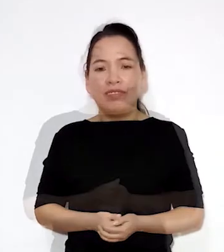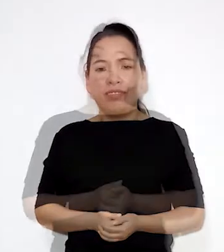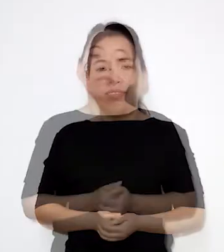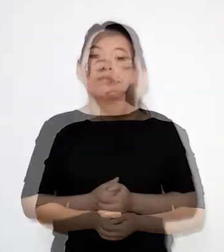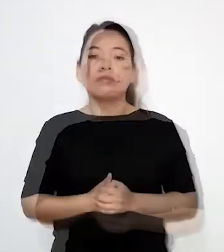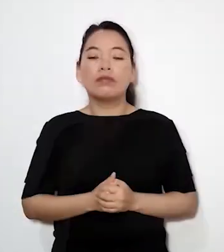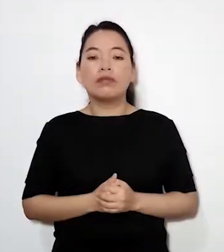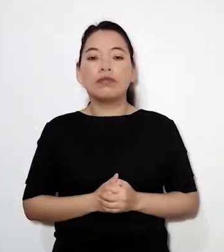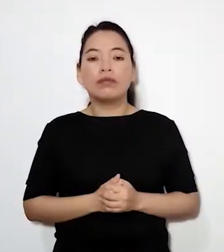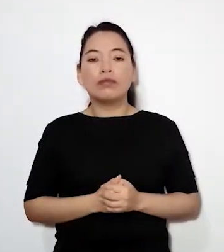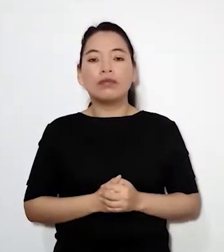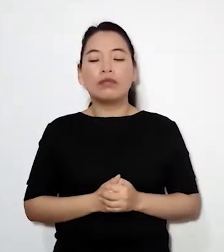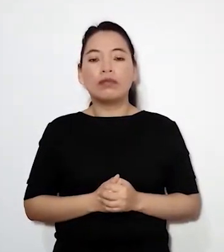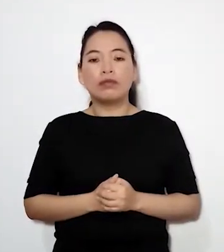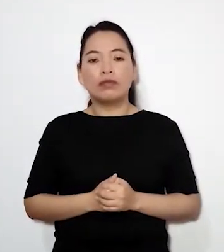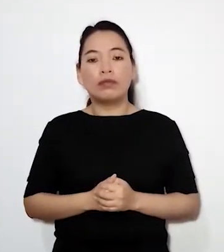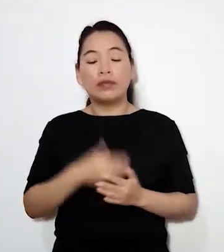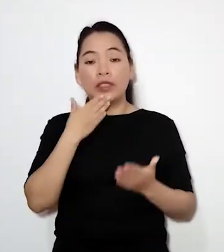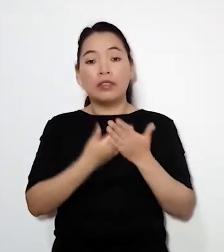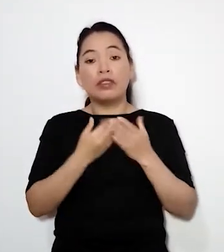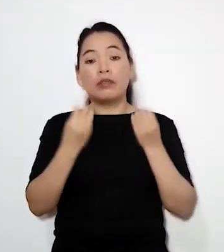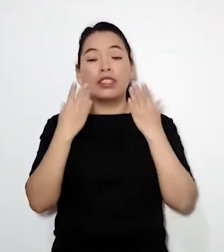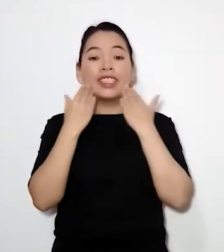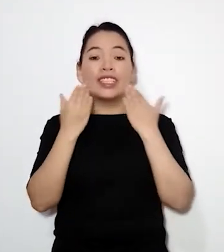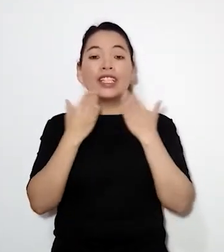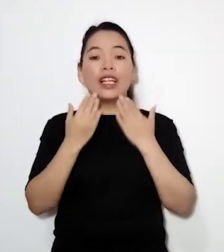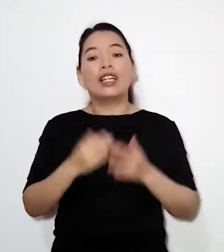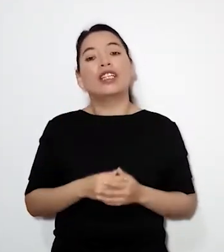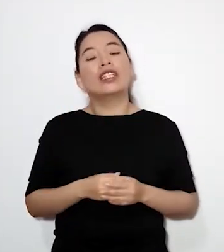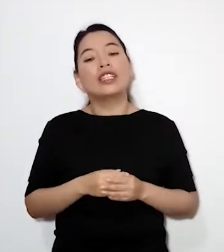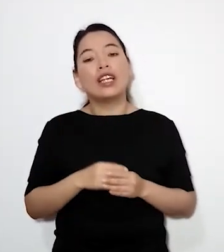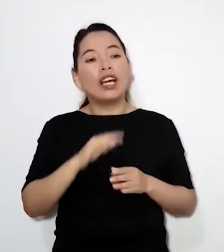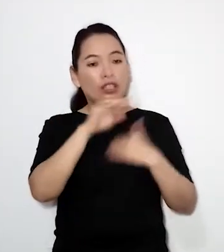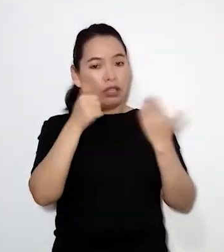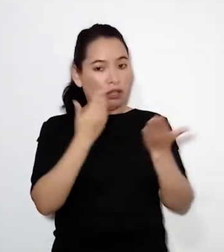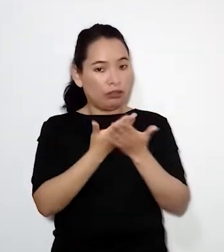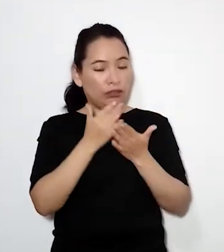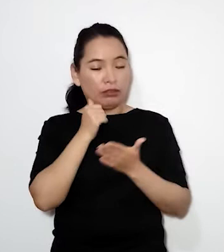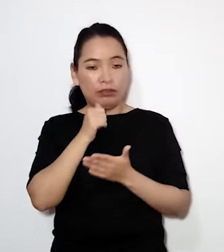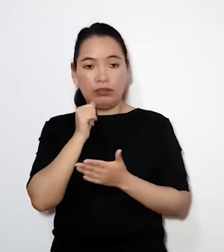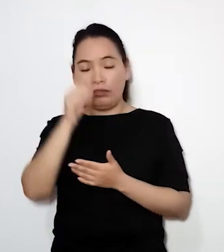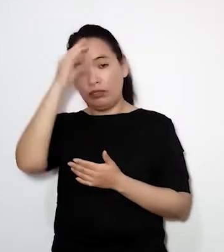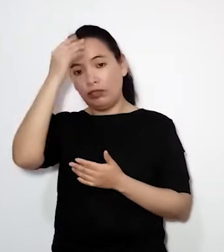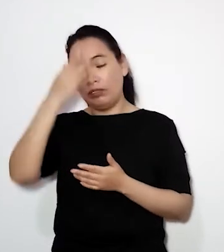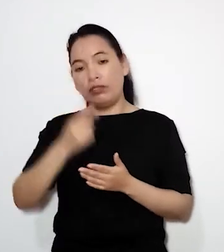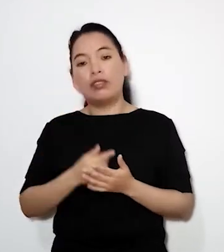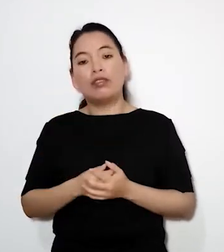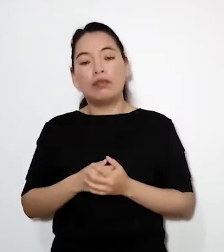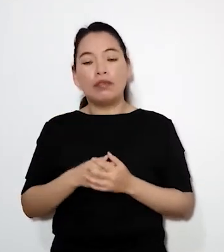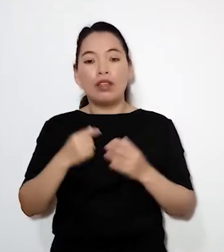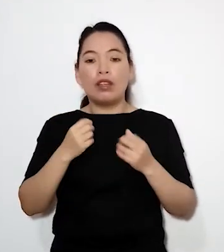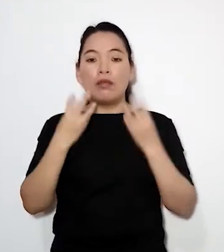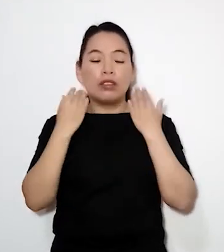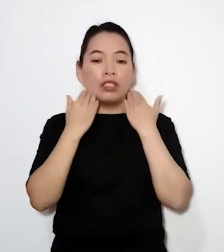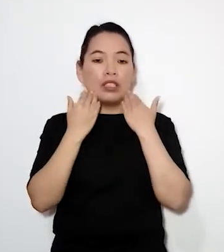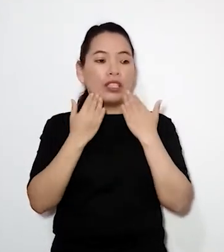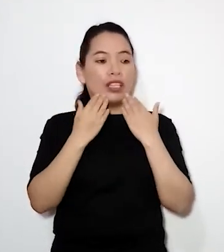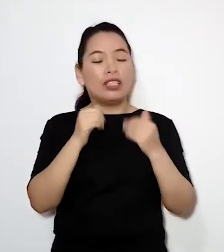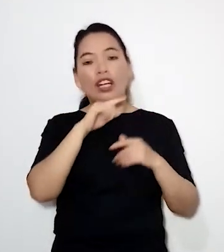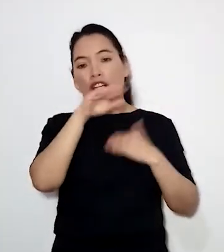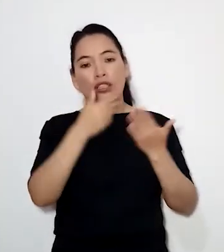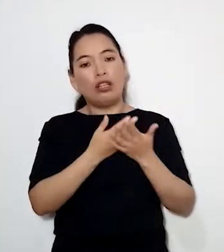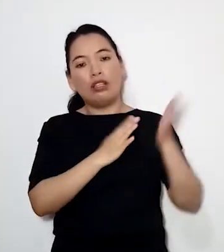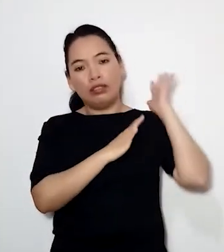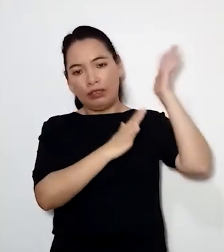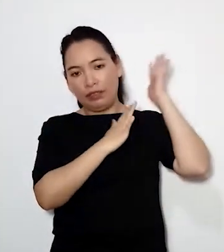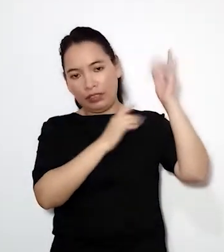Bueno, muchas gracias, Bernor. Muchas gracias a todos y a todas por estar ahí y muchas gracias a mis compañeros y compañeras de panel. Es un placer también estar acá